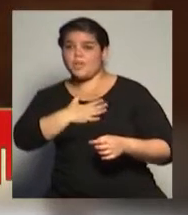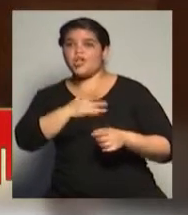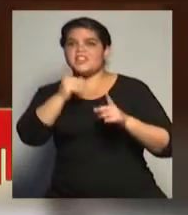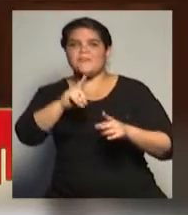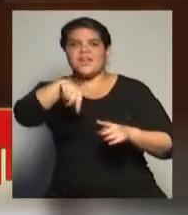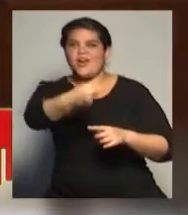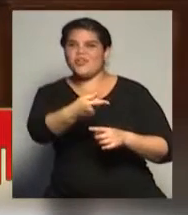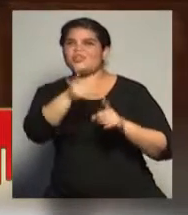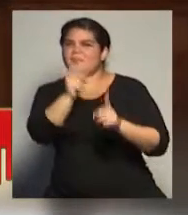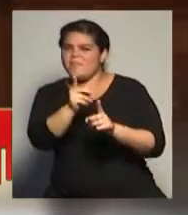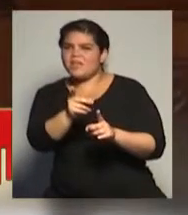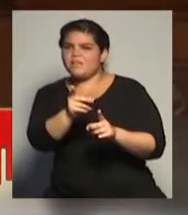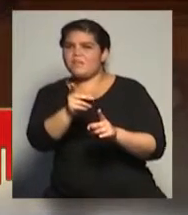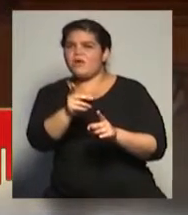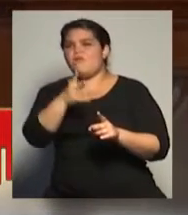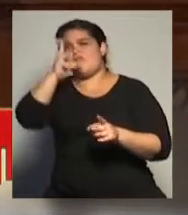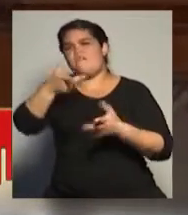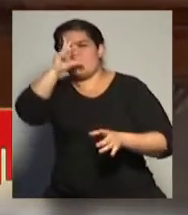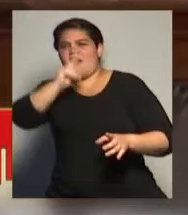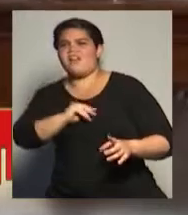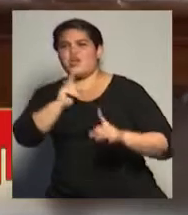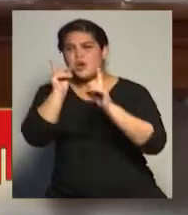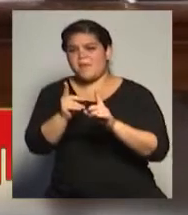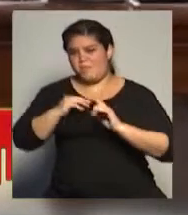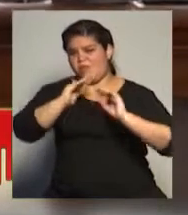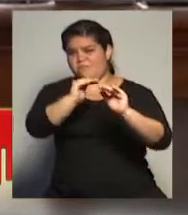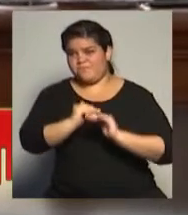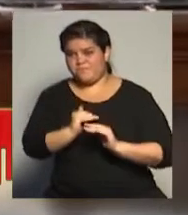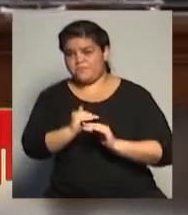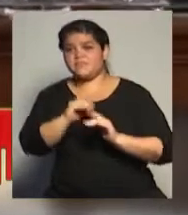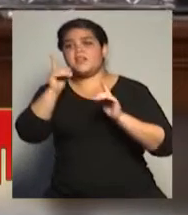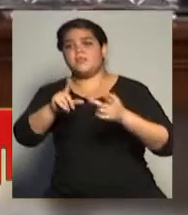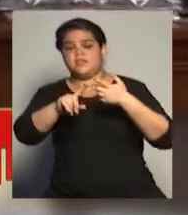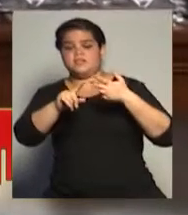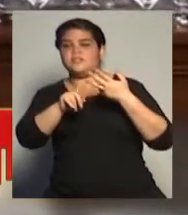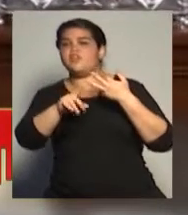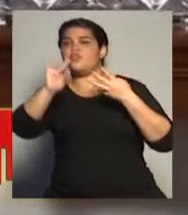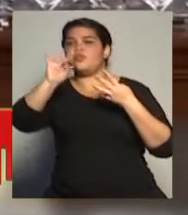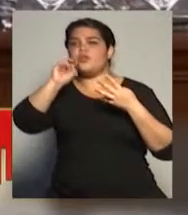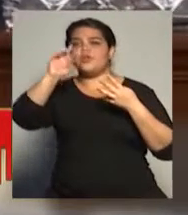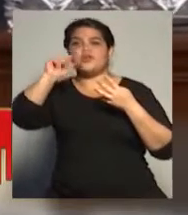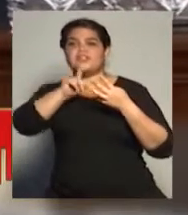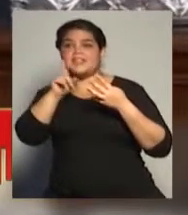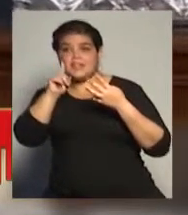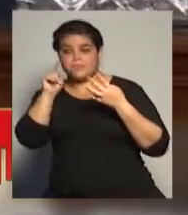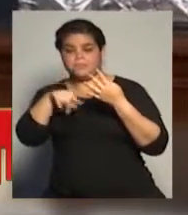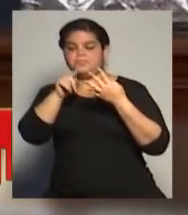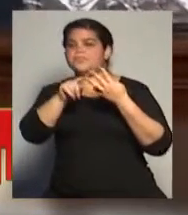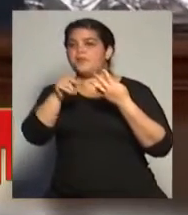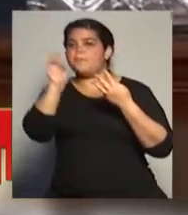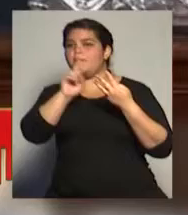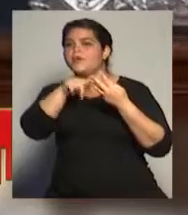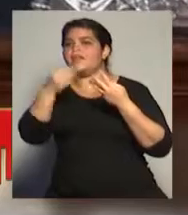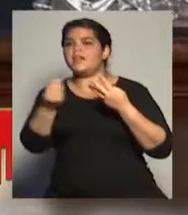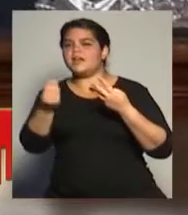demás. Y después, en el caso que es muy interesante de Dorothy Day, que abrazó